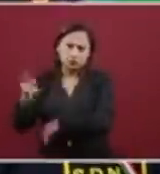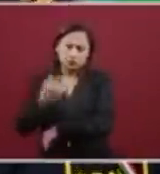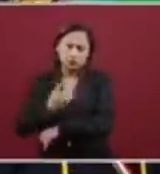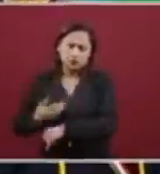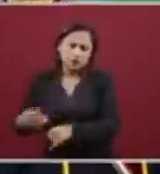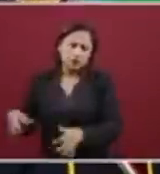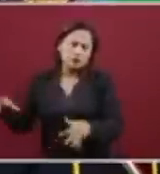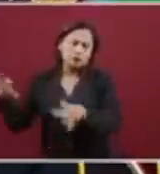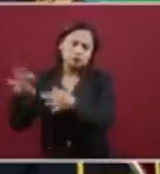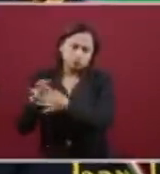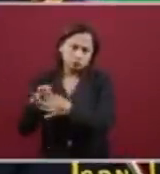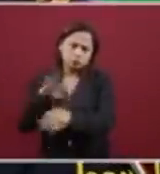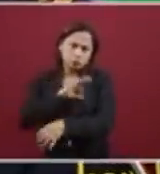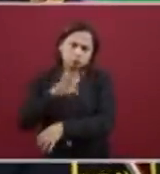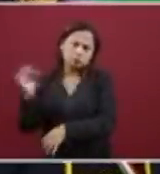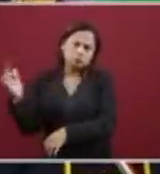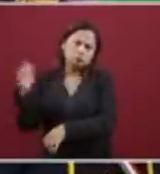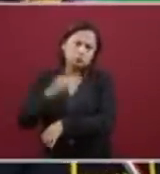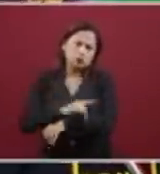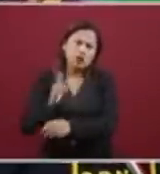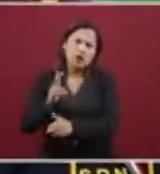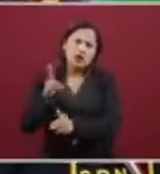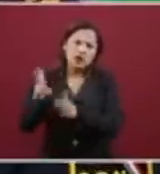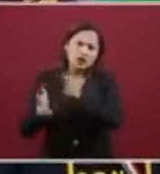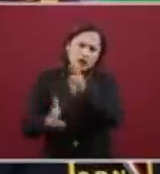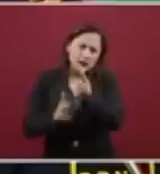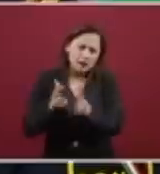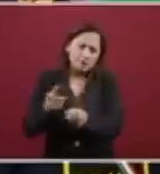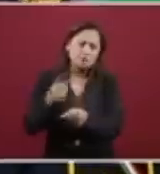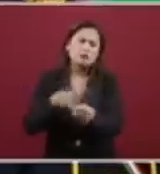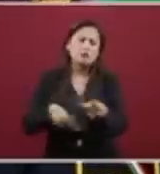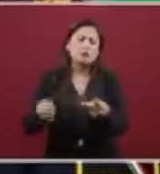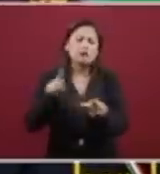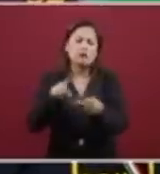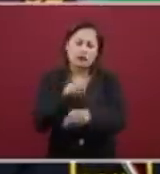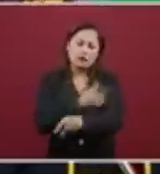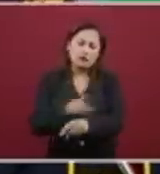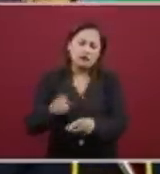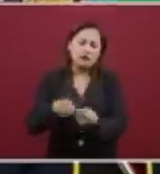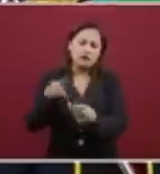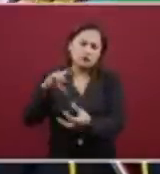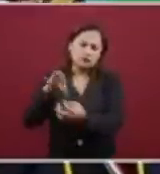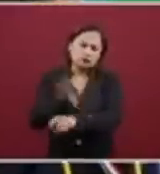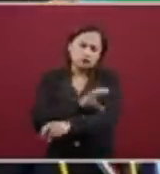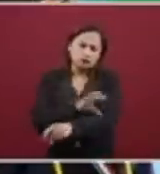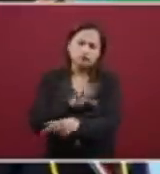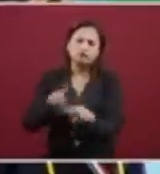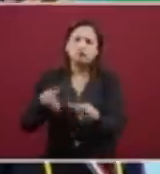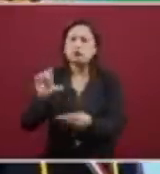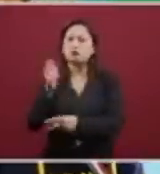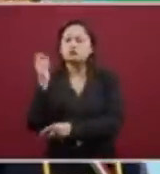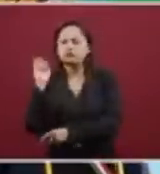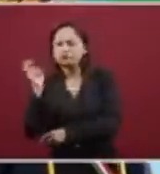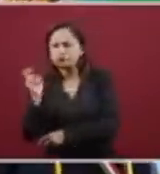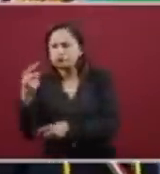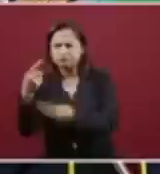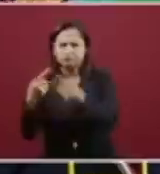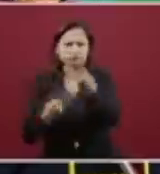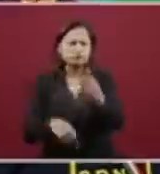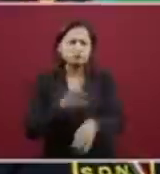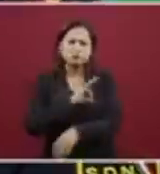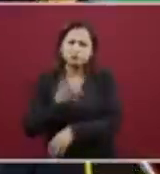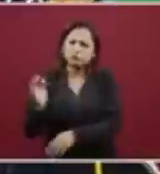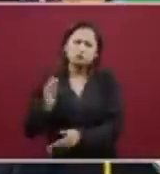el tren ligero autobuses de pasajeros y demás sistemas este transporte colectivo tendrá una